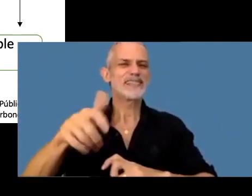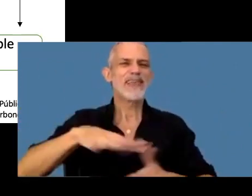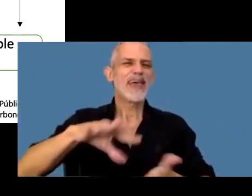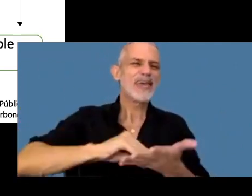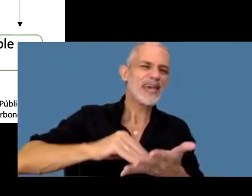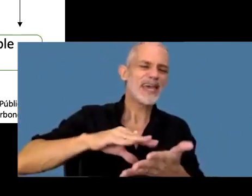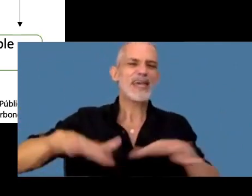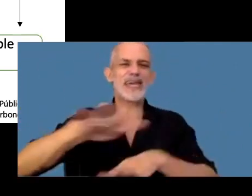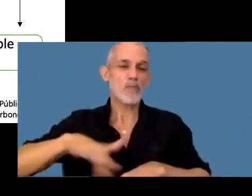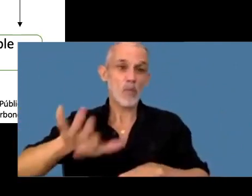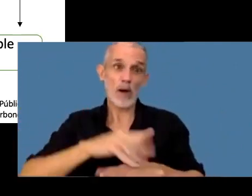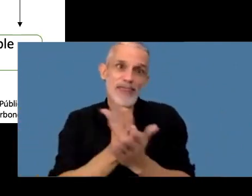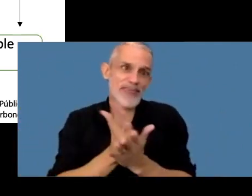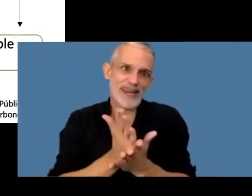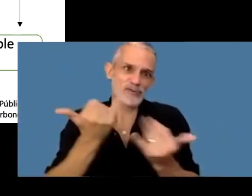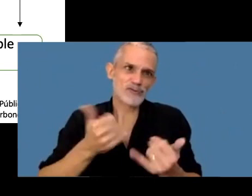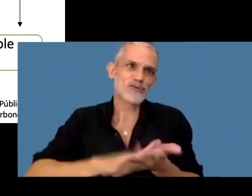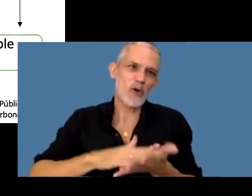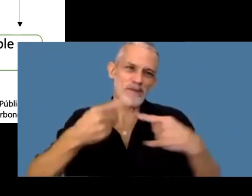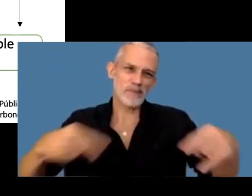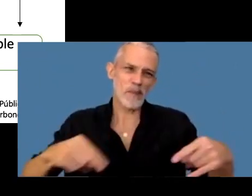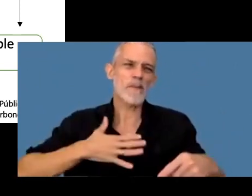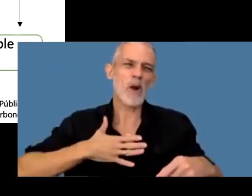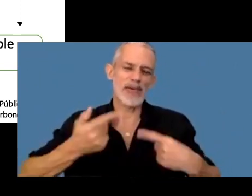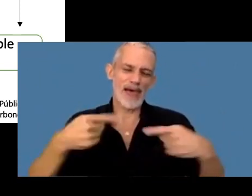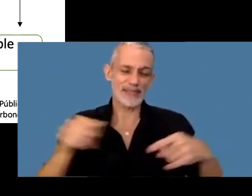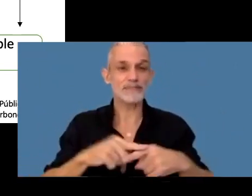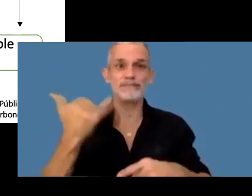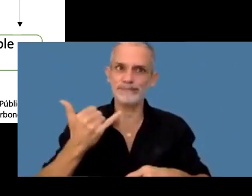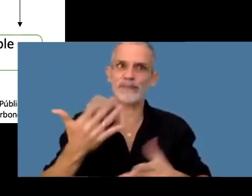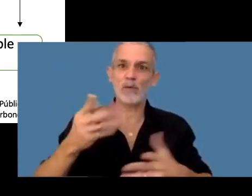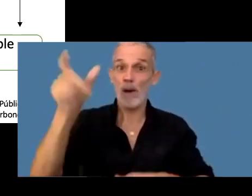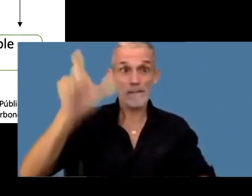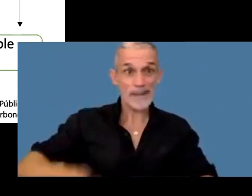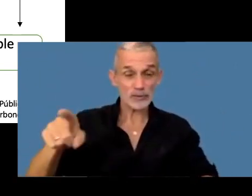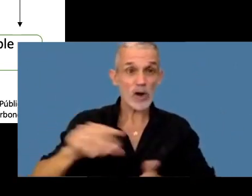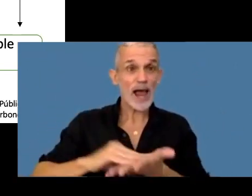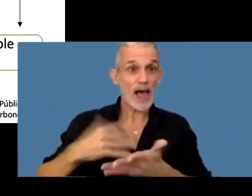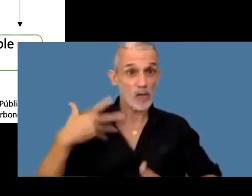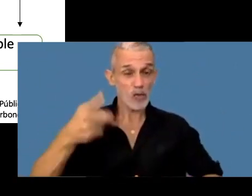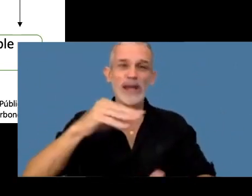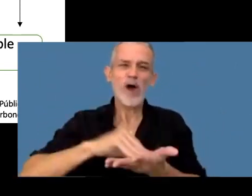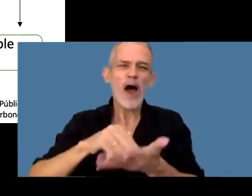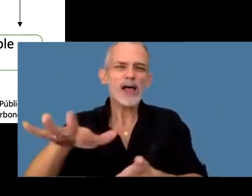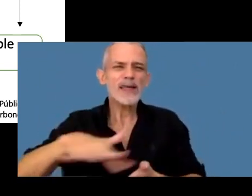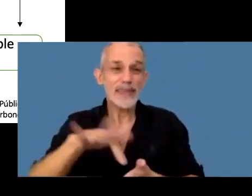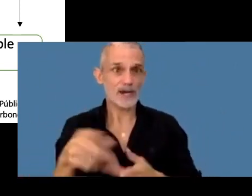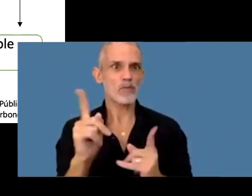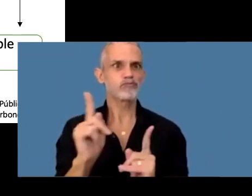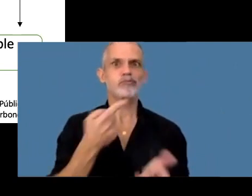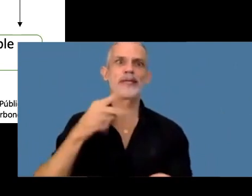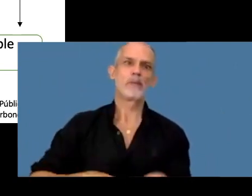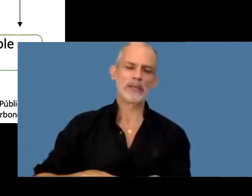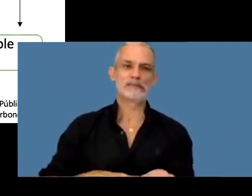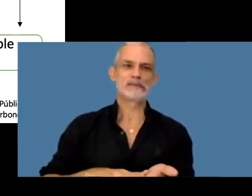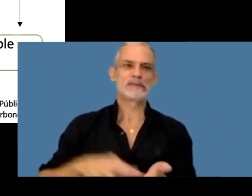derechos reales sobre inmuebles. Entonces, podemos encontrarnos con que un sujeto esté sometido a este tipo de gravámenes, impuesto a las ganancias o impuesto a